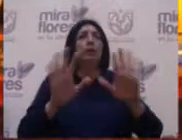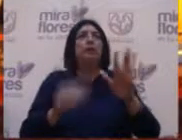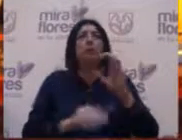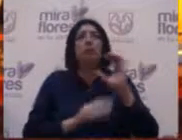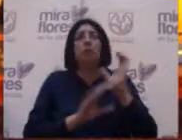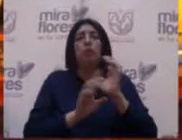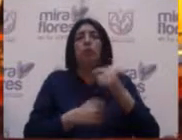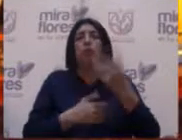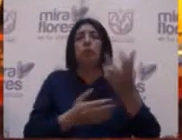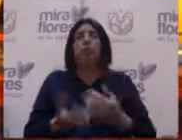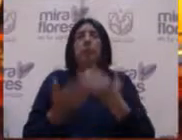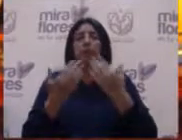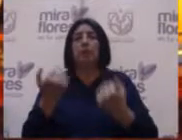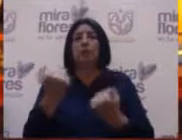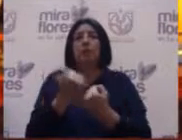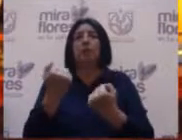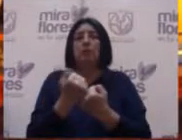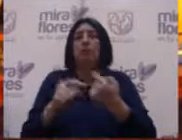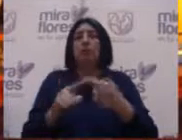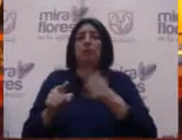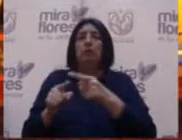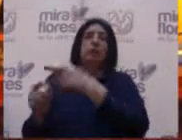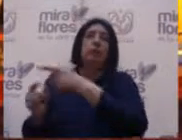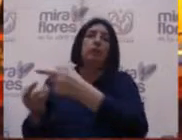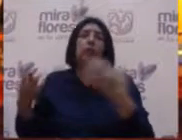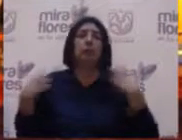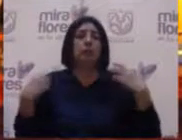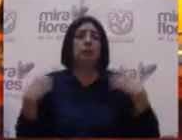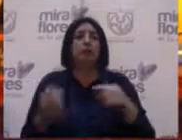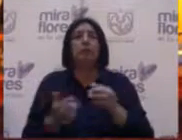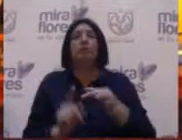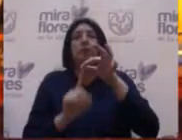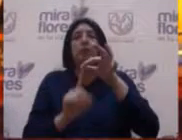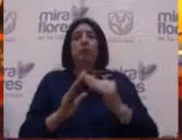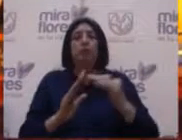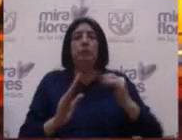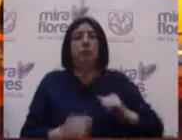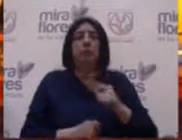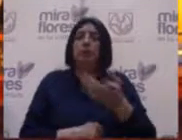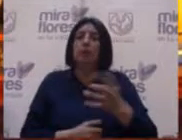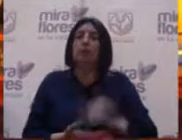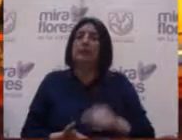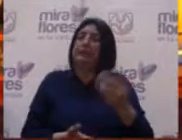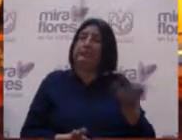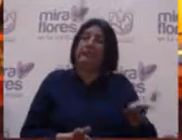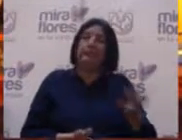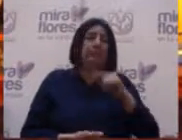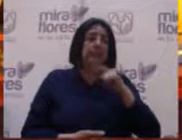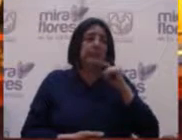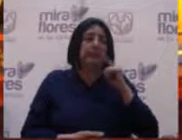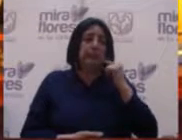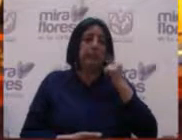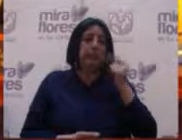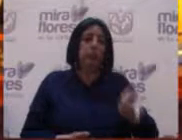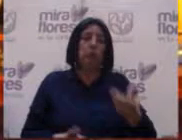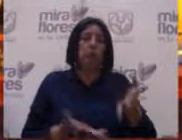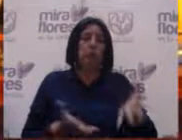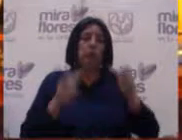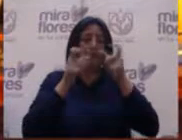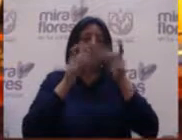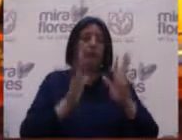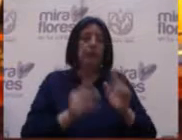apoyo de diferentes instancias, en especial de su municipalidad. En la precaria situación que se encontraba el señor Dreysen, el serenazgo